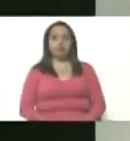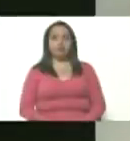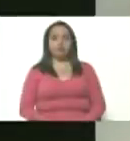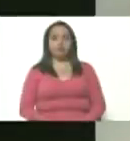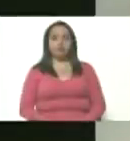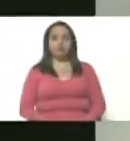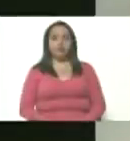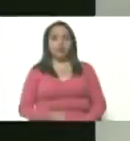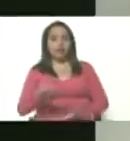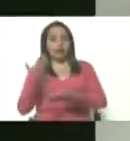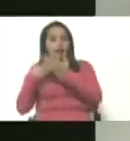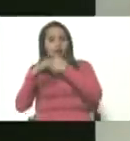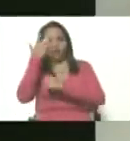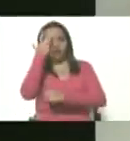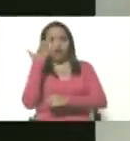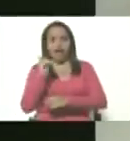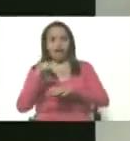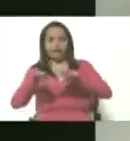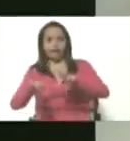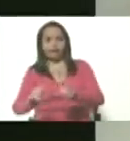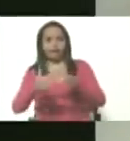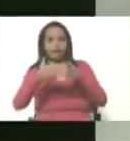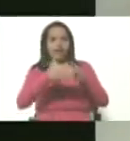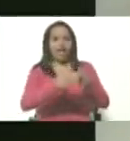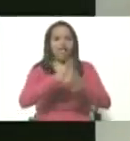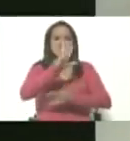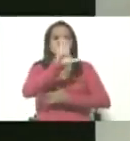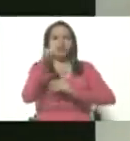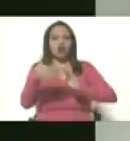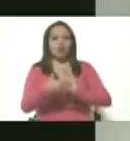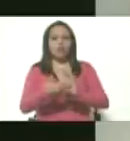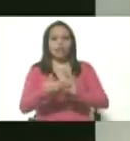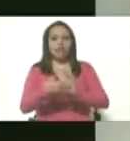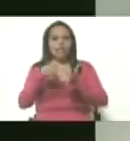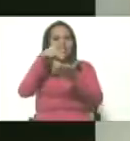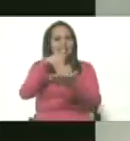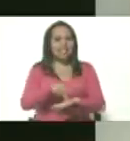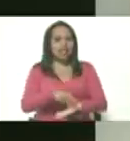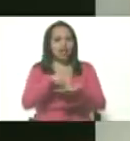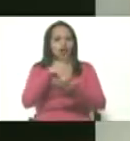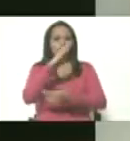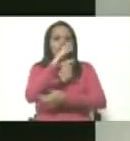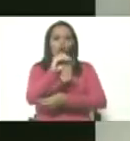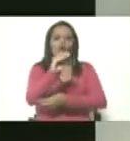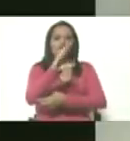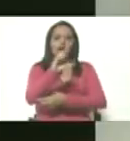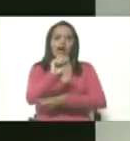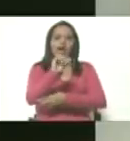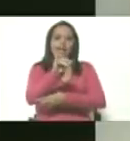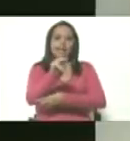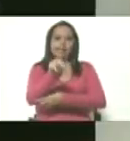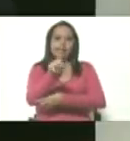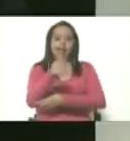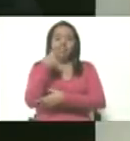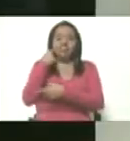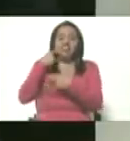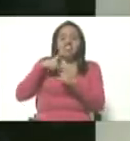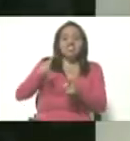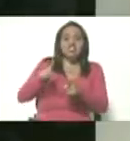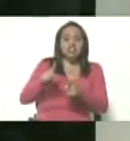y con 5.000 kilos de cocaína, presuntamente, que salió de Venezuela.